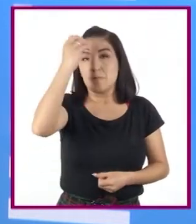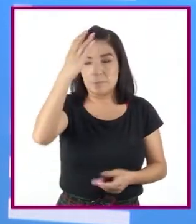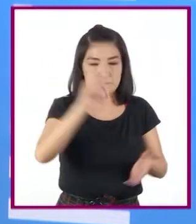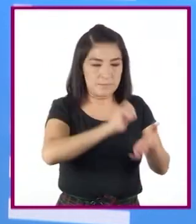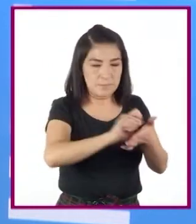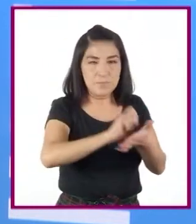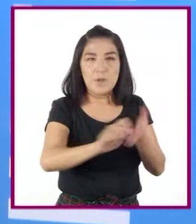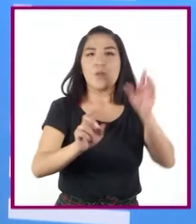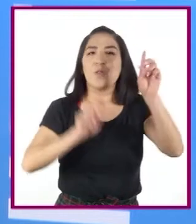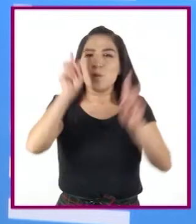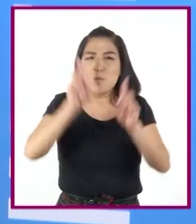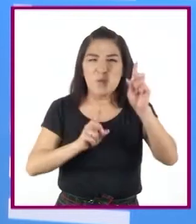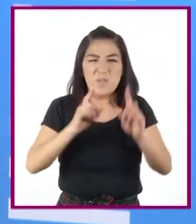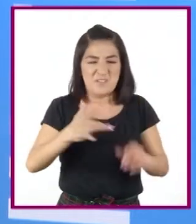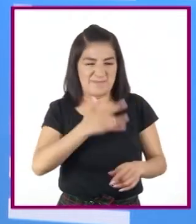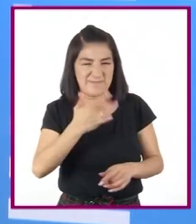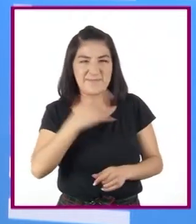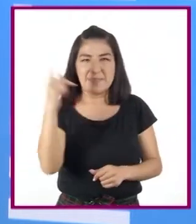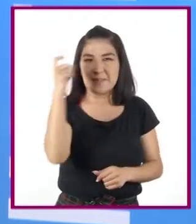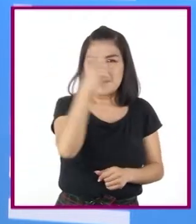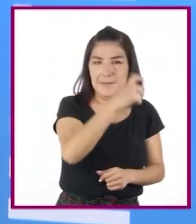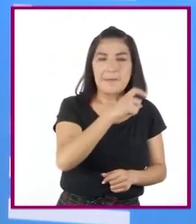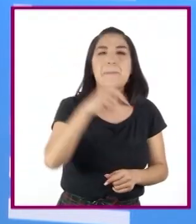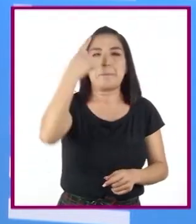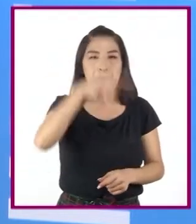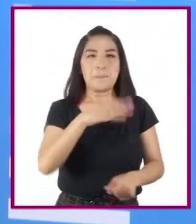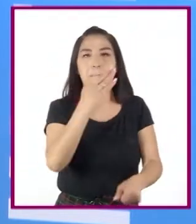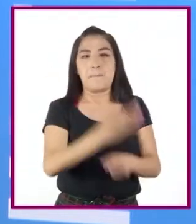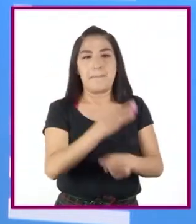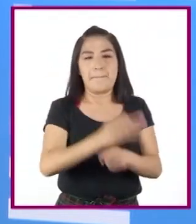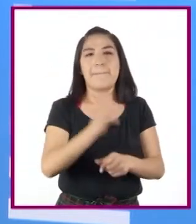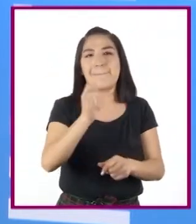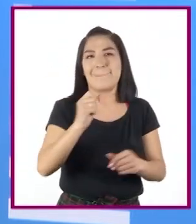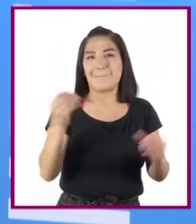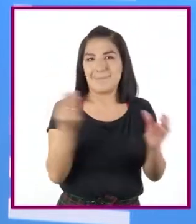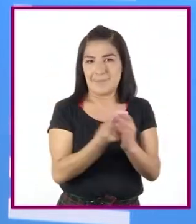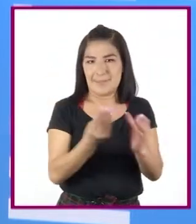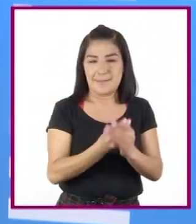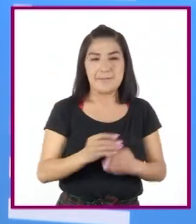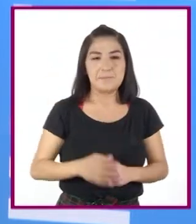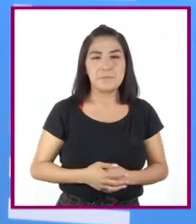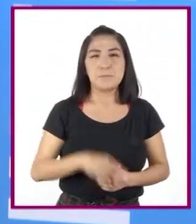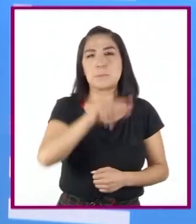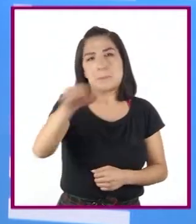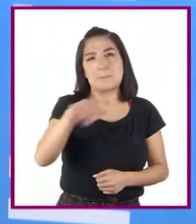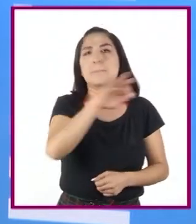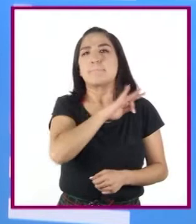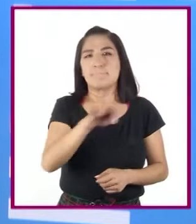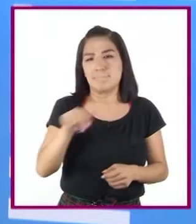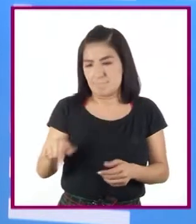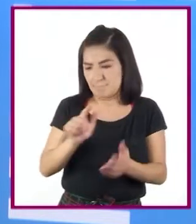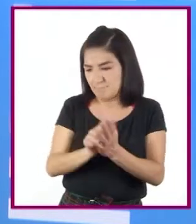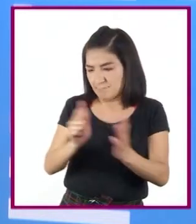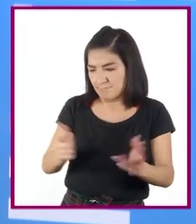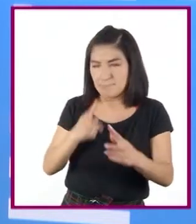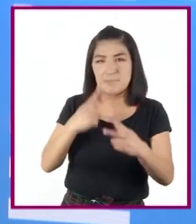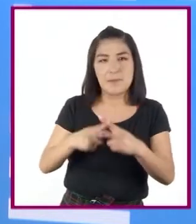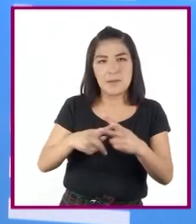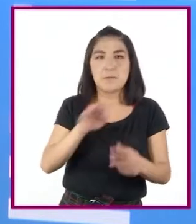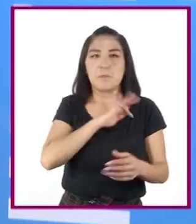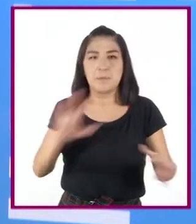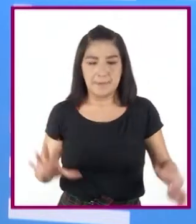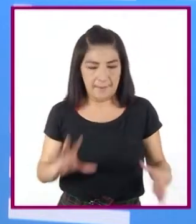dudas, inquietudes y anotaciones respecto a esta sesión. Podrán apoyarse en su libro de texto